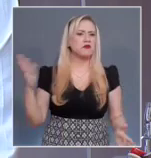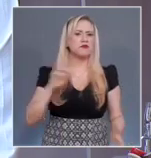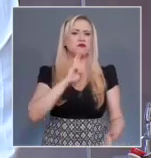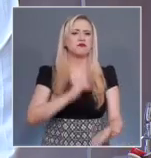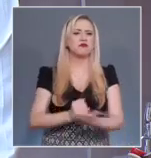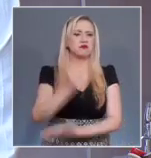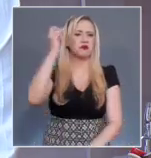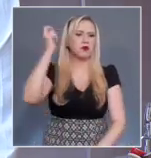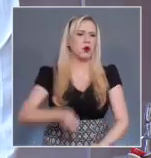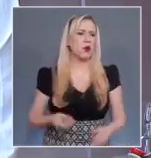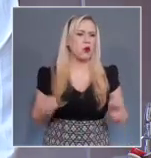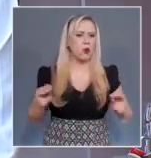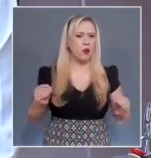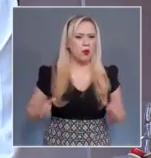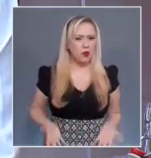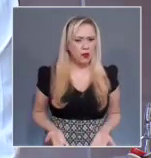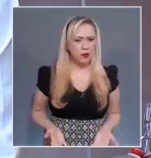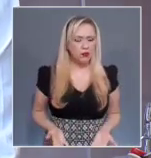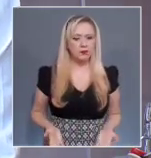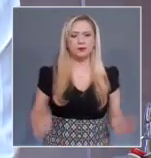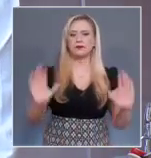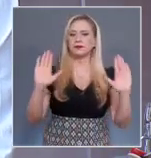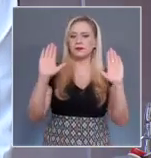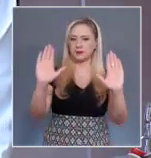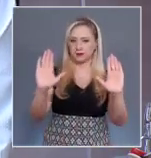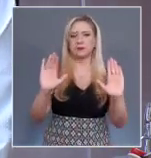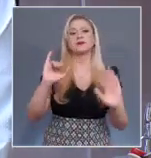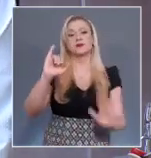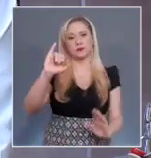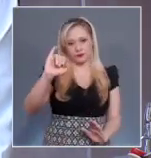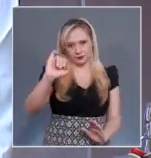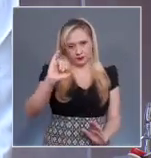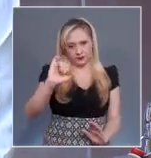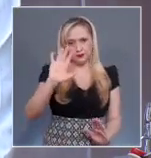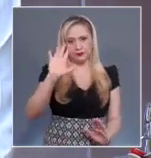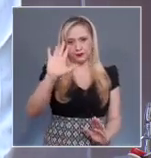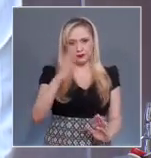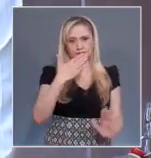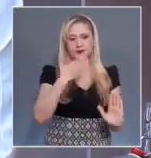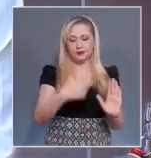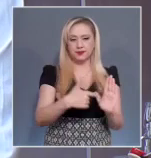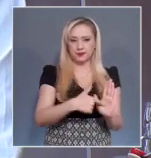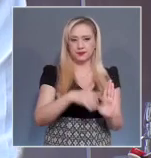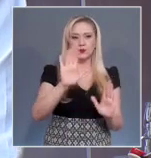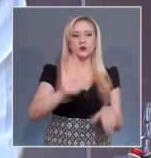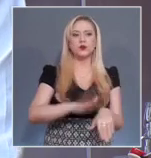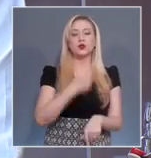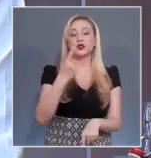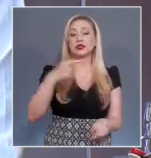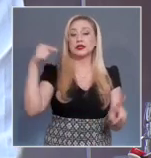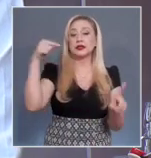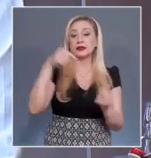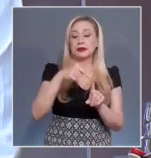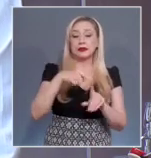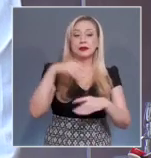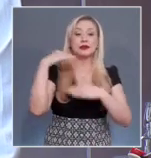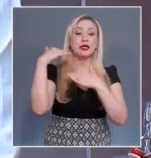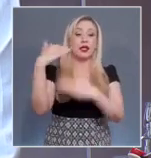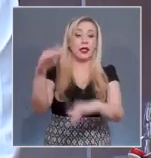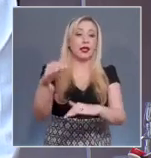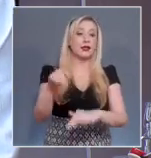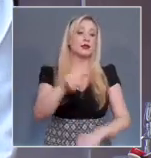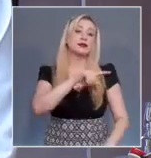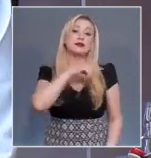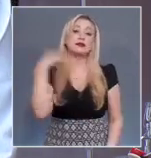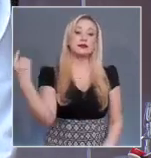Desde mi perspectiva esto no es correcto, no es así, ya que en el caso concreto el plazo para la caducidad, como